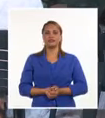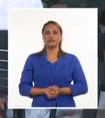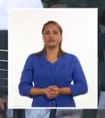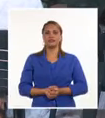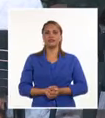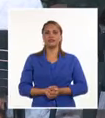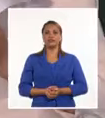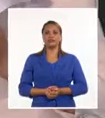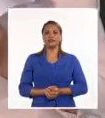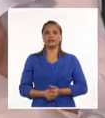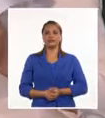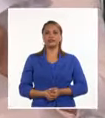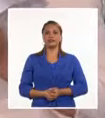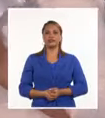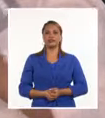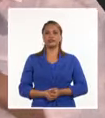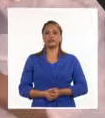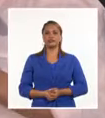Sí,